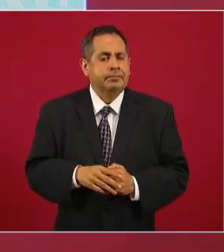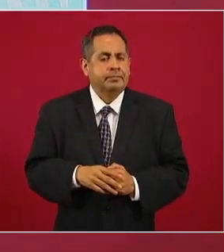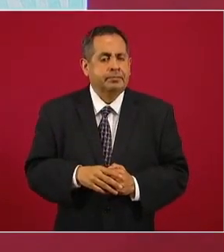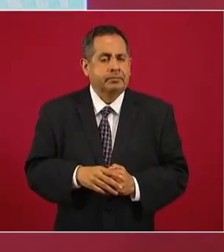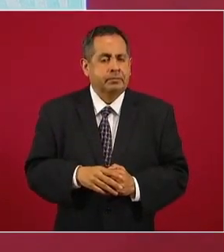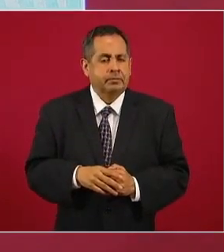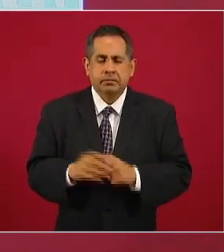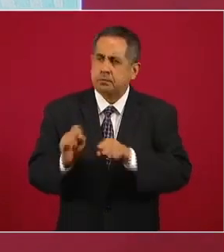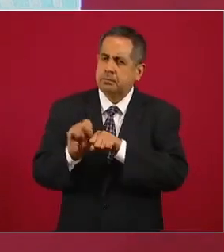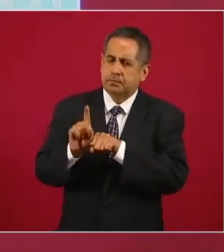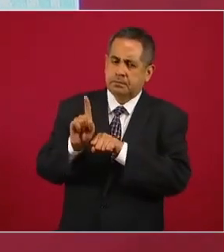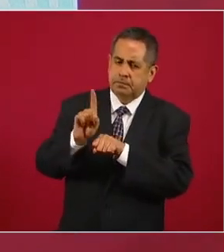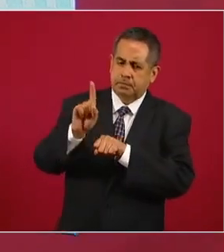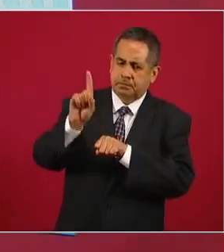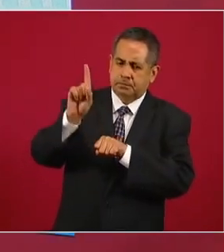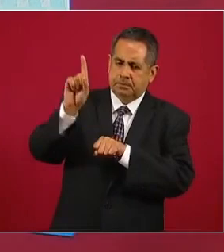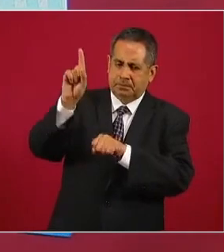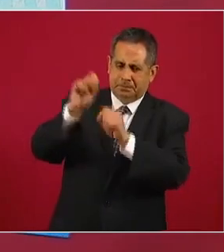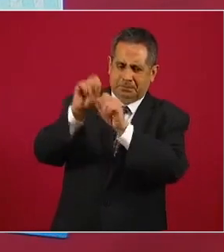fuegos